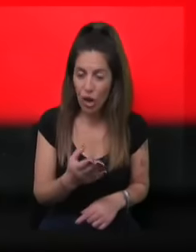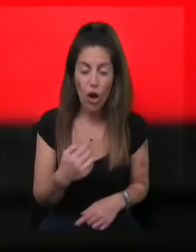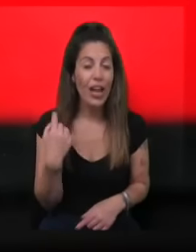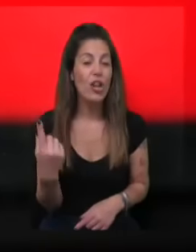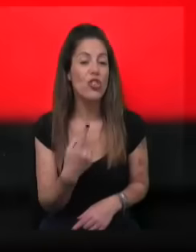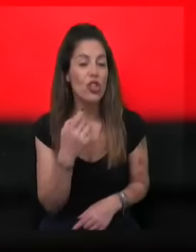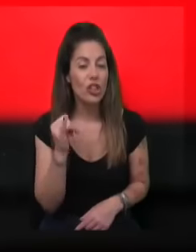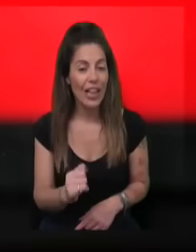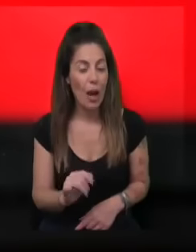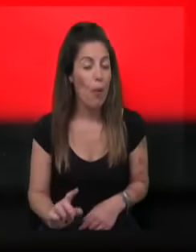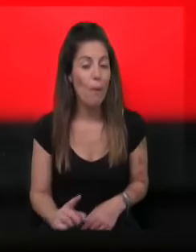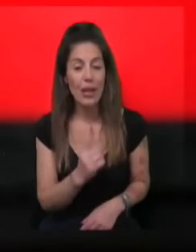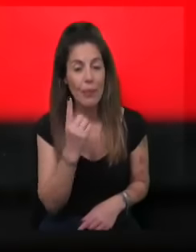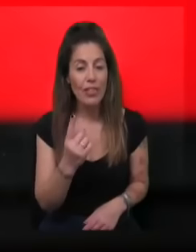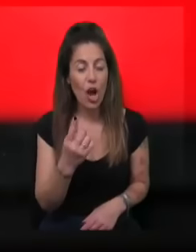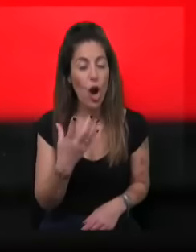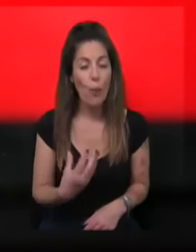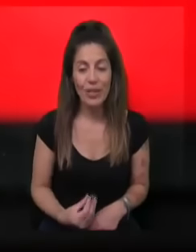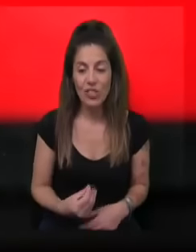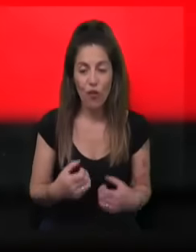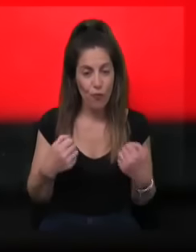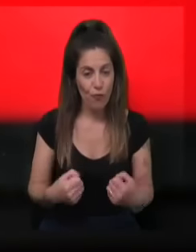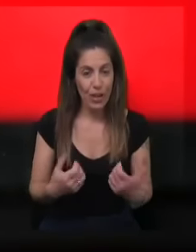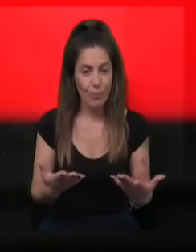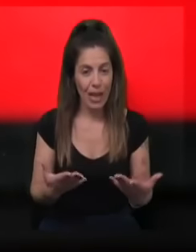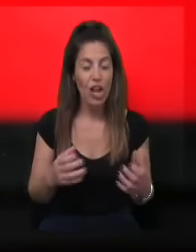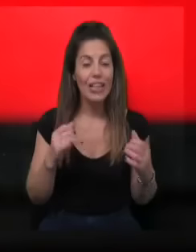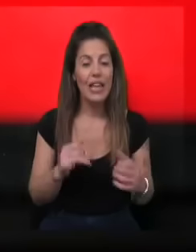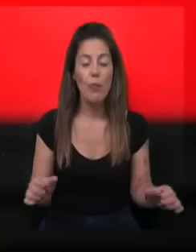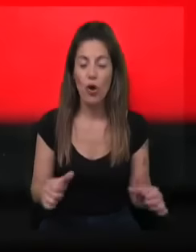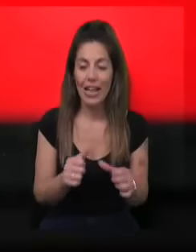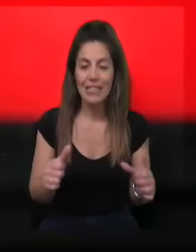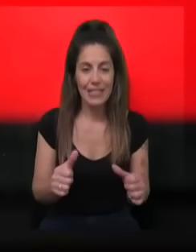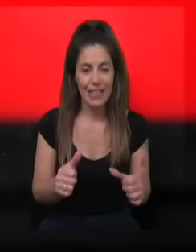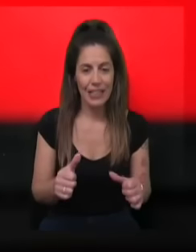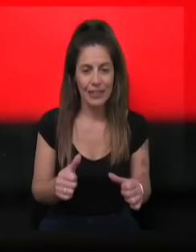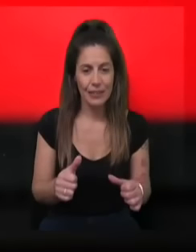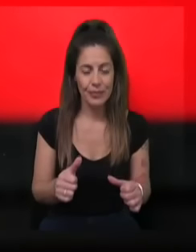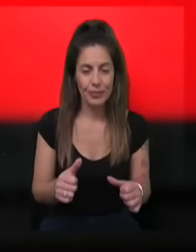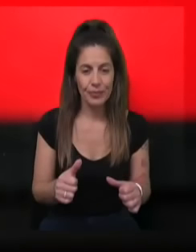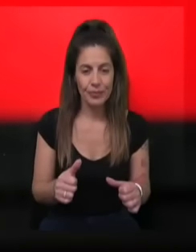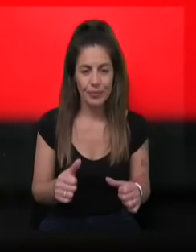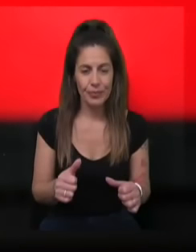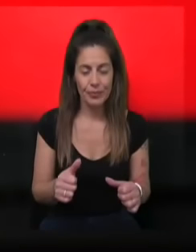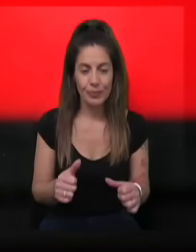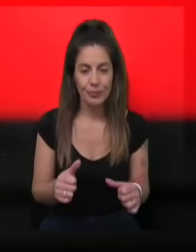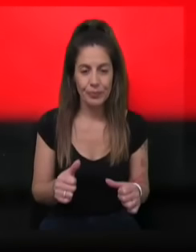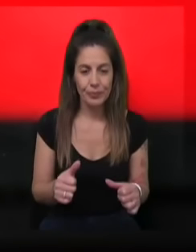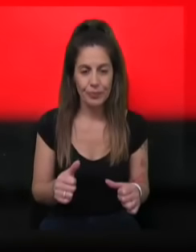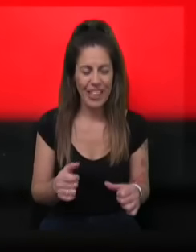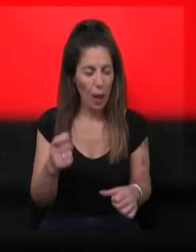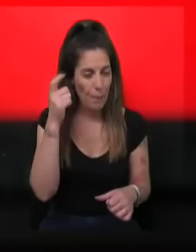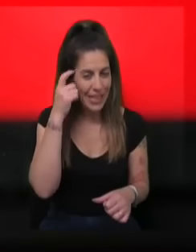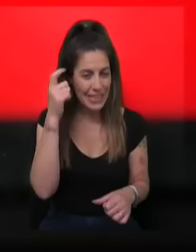tengamos a priori la convicción firme de lo que tenemos que hacer es es Es es este